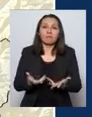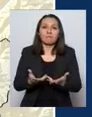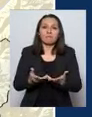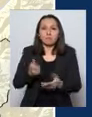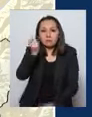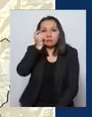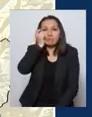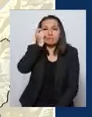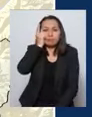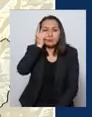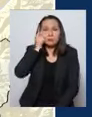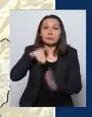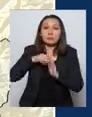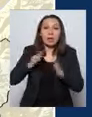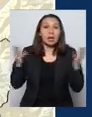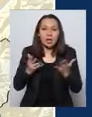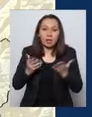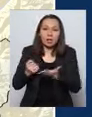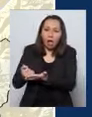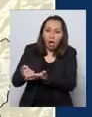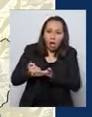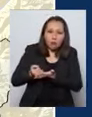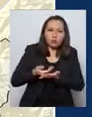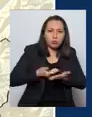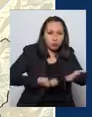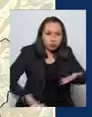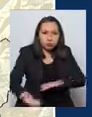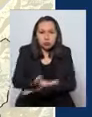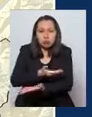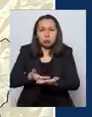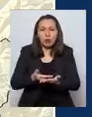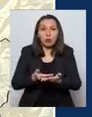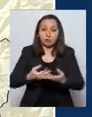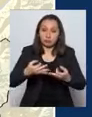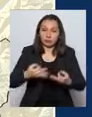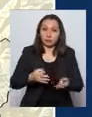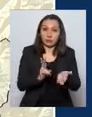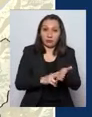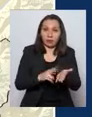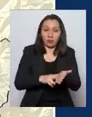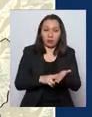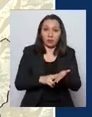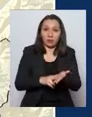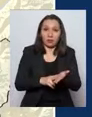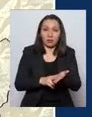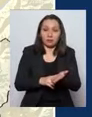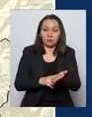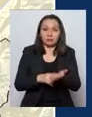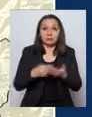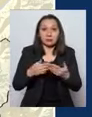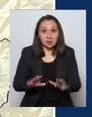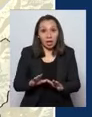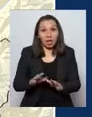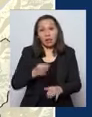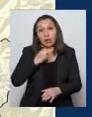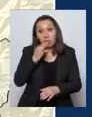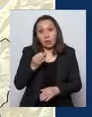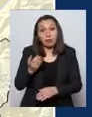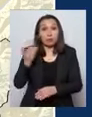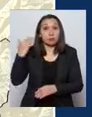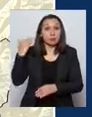comprensión y sobre todo de colaboración porque efectivamente ya hablamos